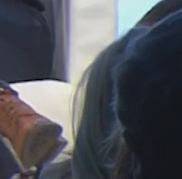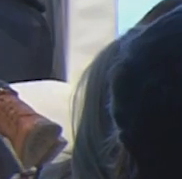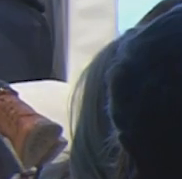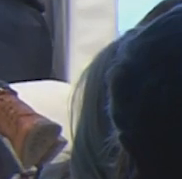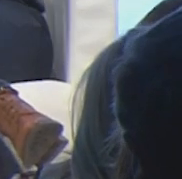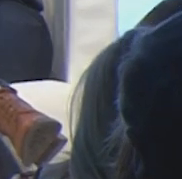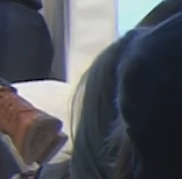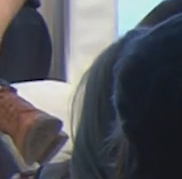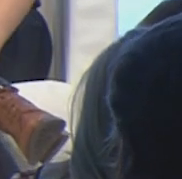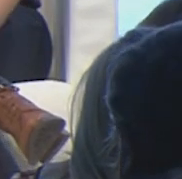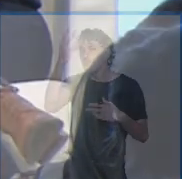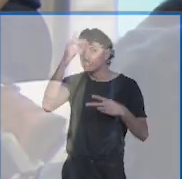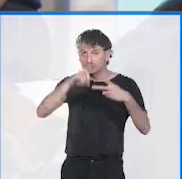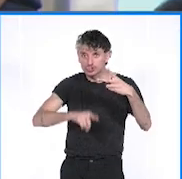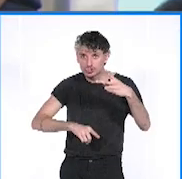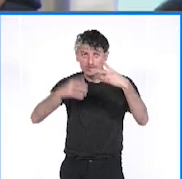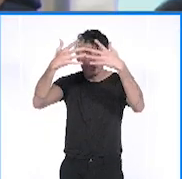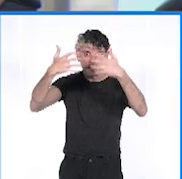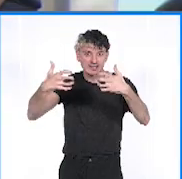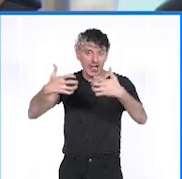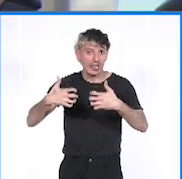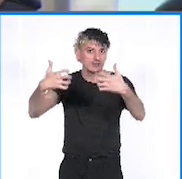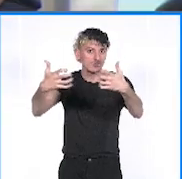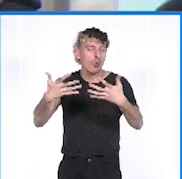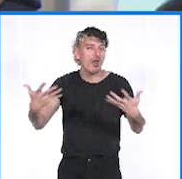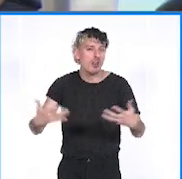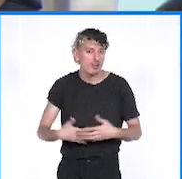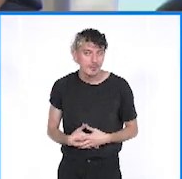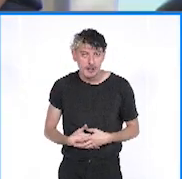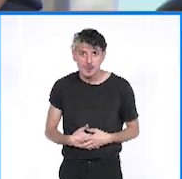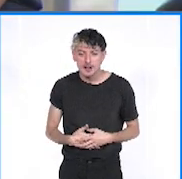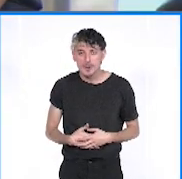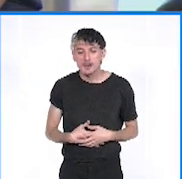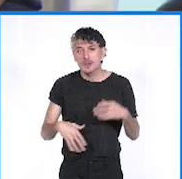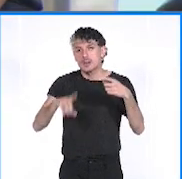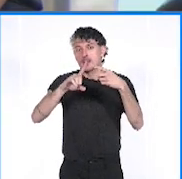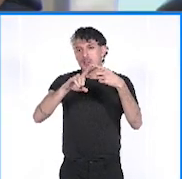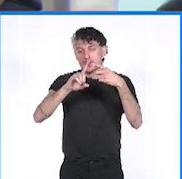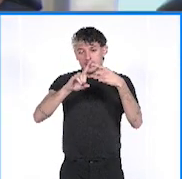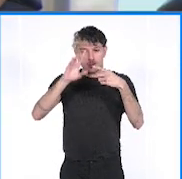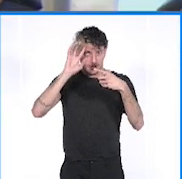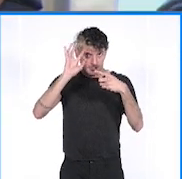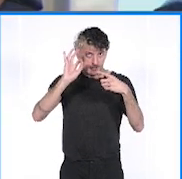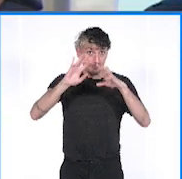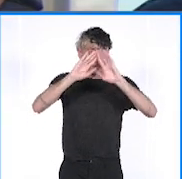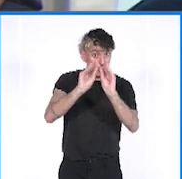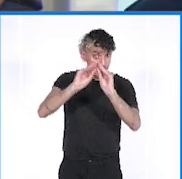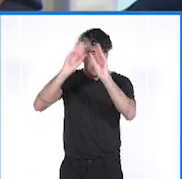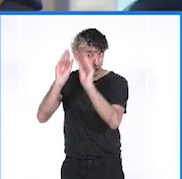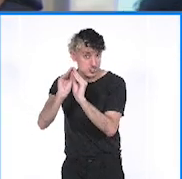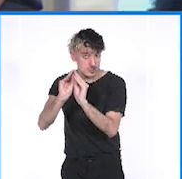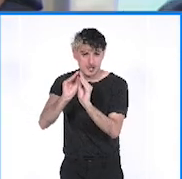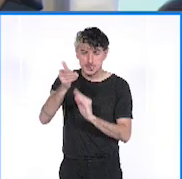dos mensajes nos lanzarías pues eh Por un lado creo que que como conclusión y síntesis super